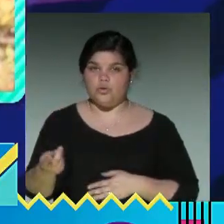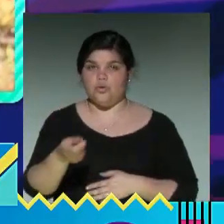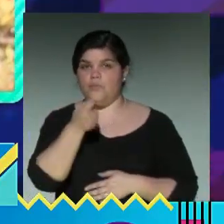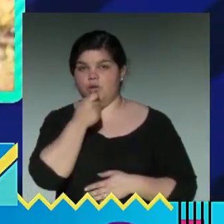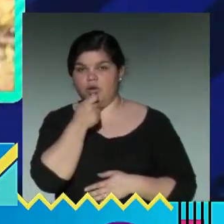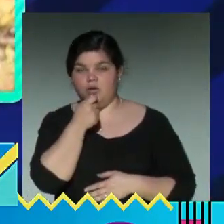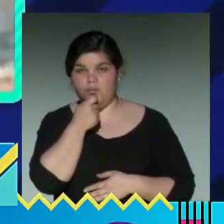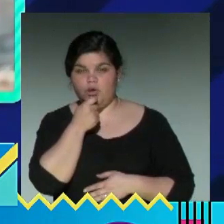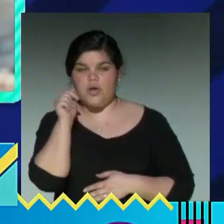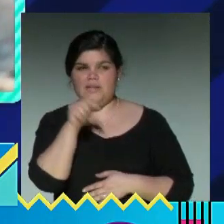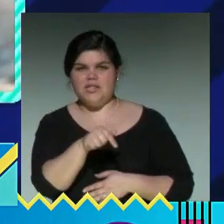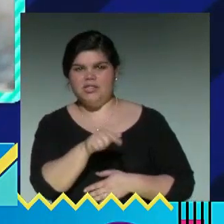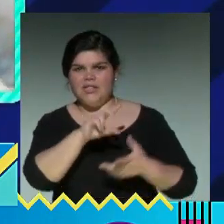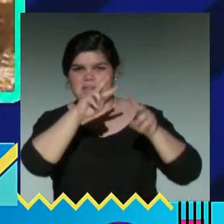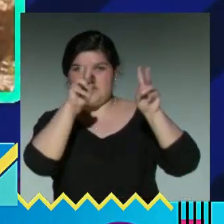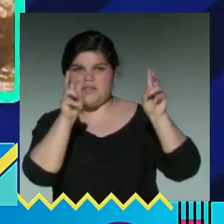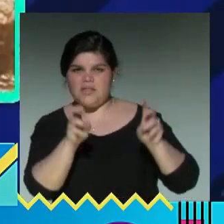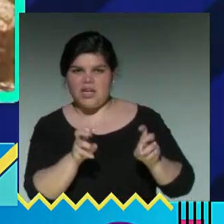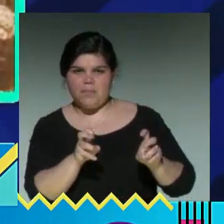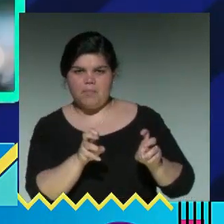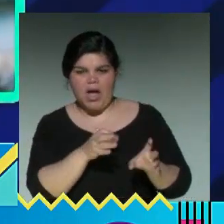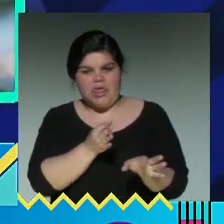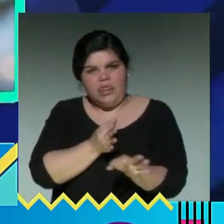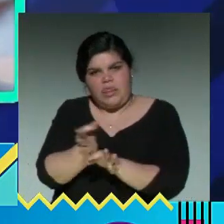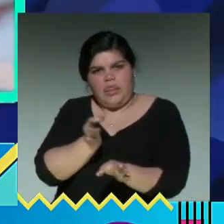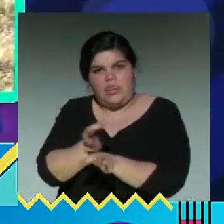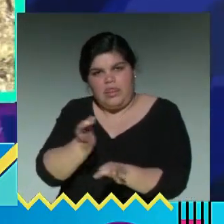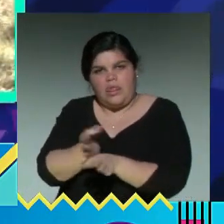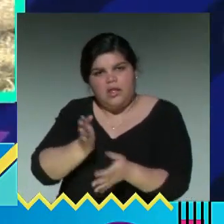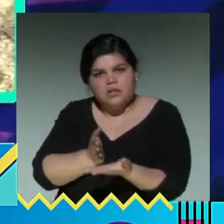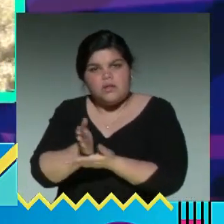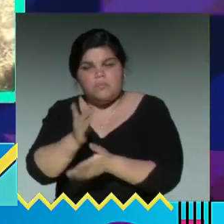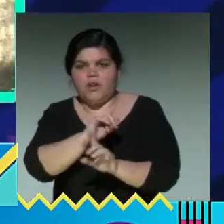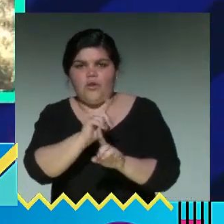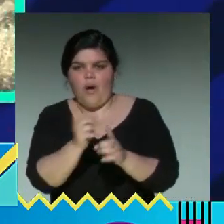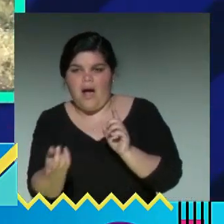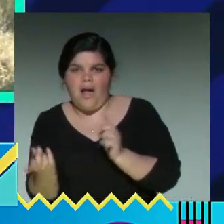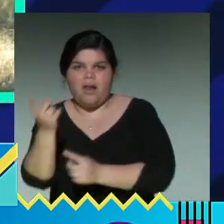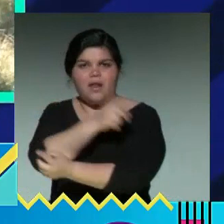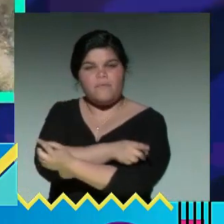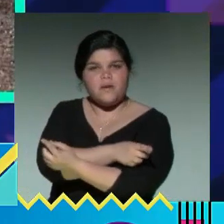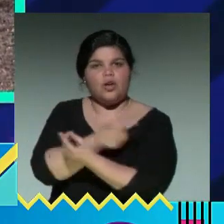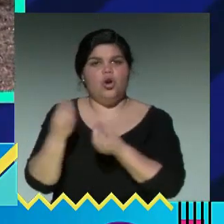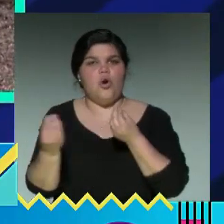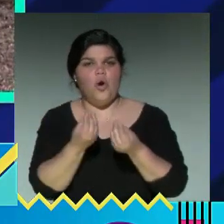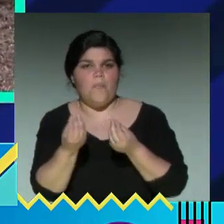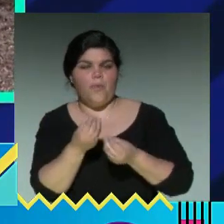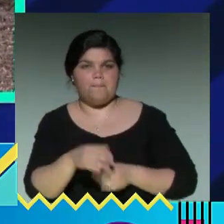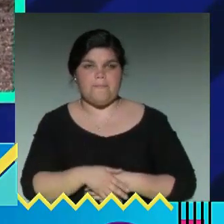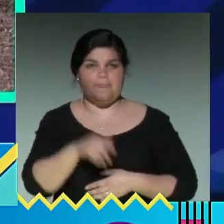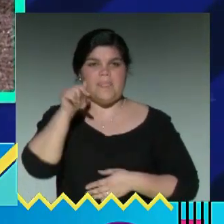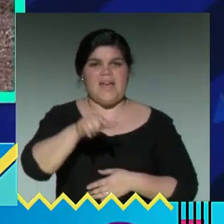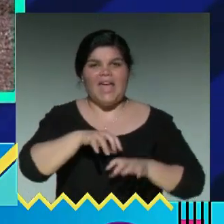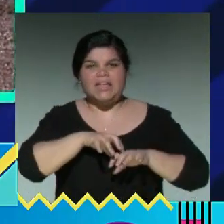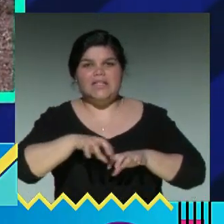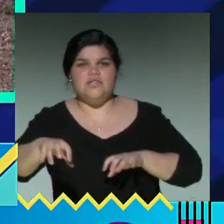en crisis esta cuestión tan transferencista en cuanto a que la extensión no puede ser pensado